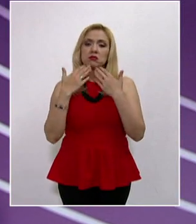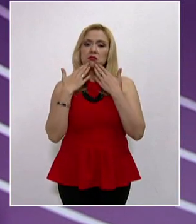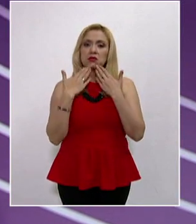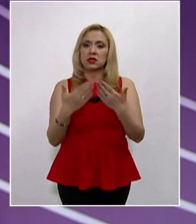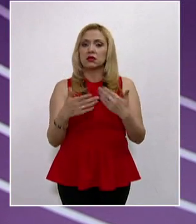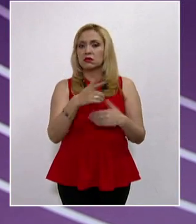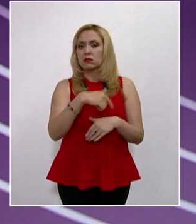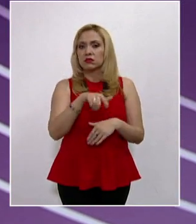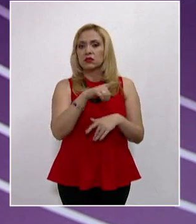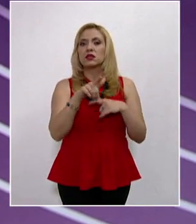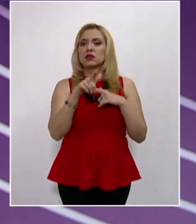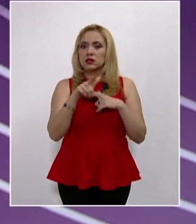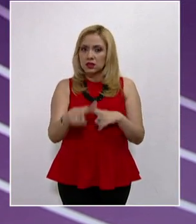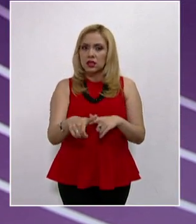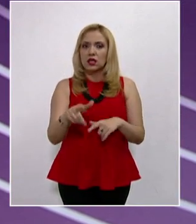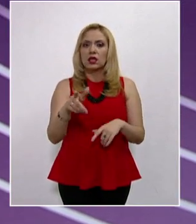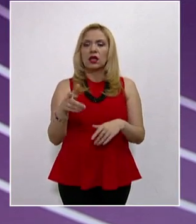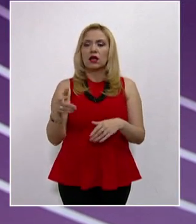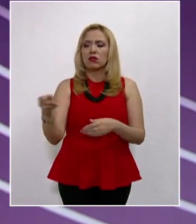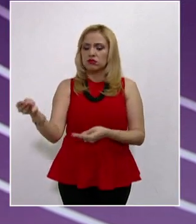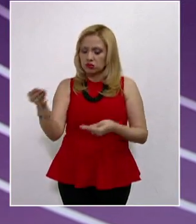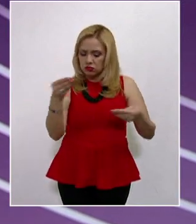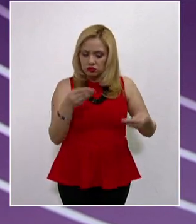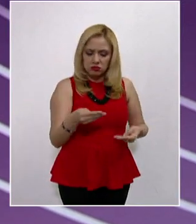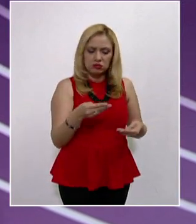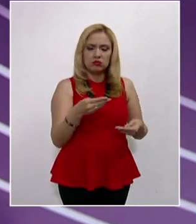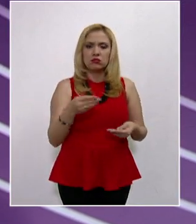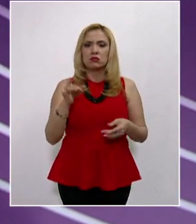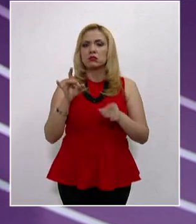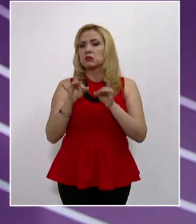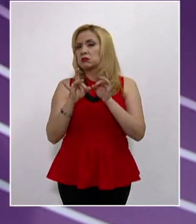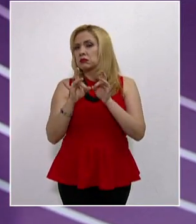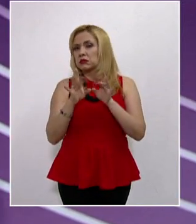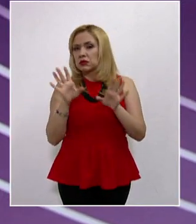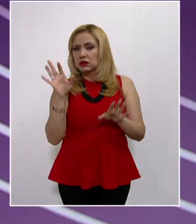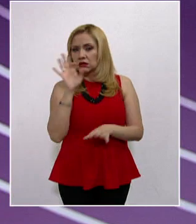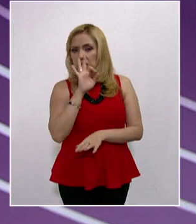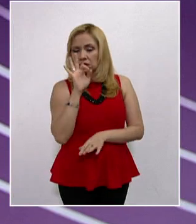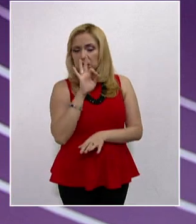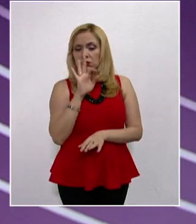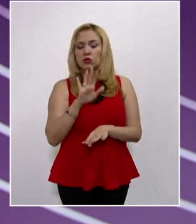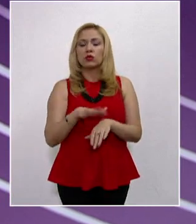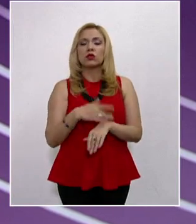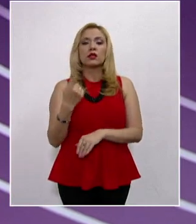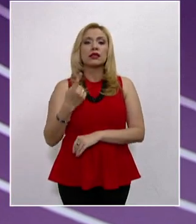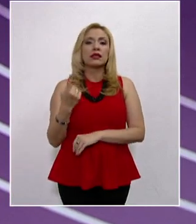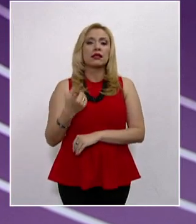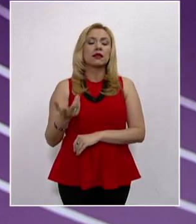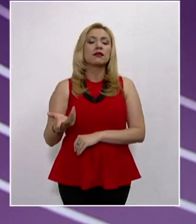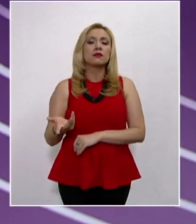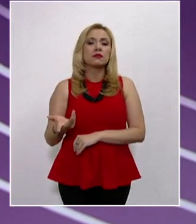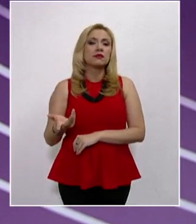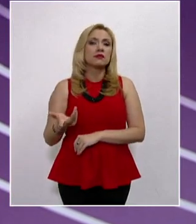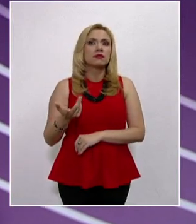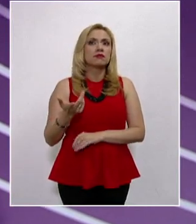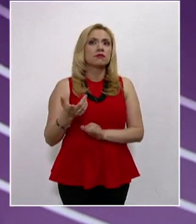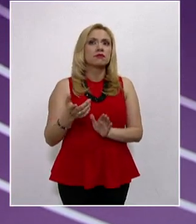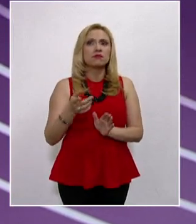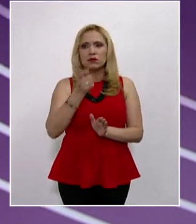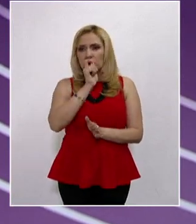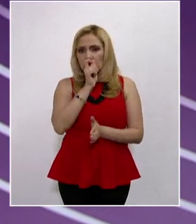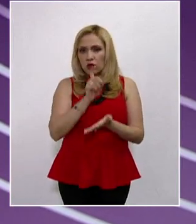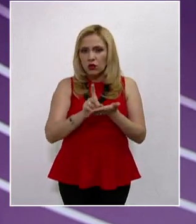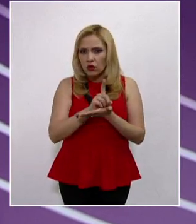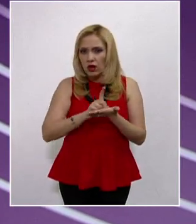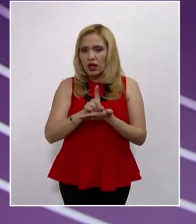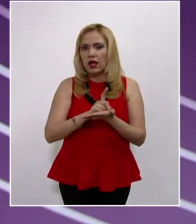sigan conociendo de posibles violaciones que pudieran darse, por ejemplo, con motivo de alguna cuestión de tráfico de drogas,